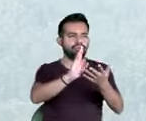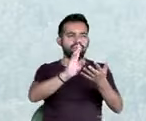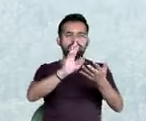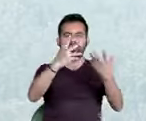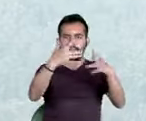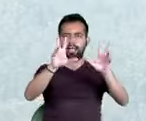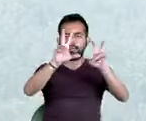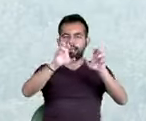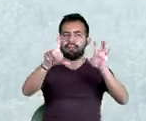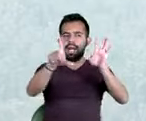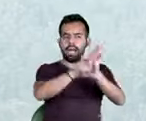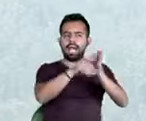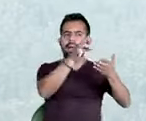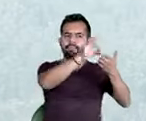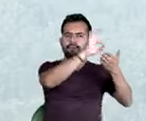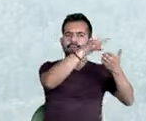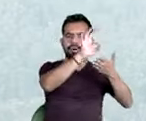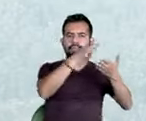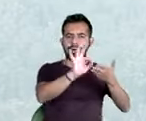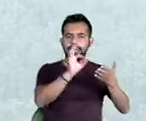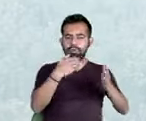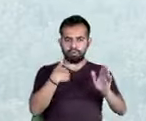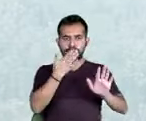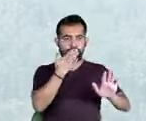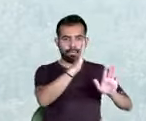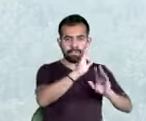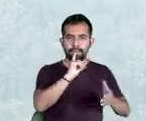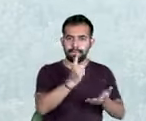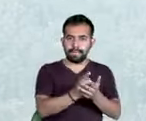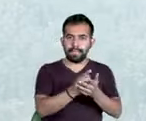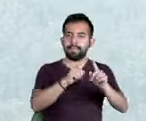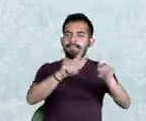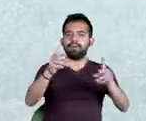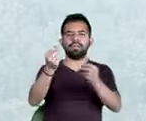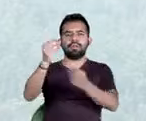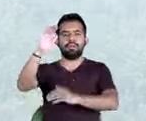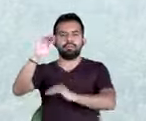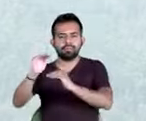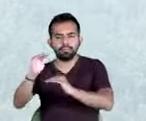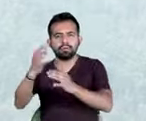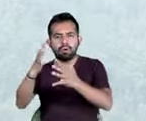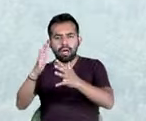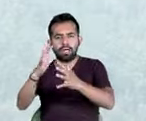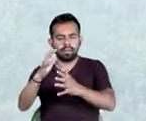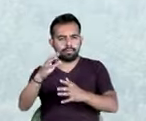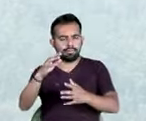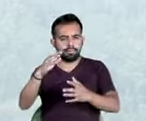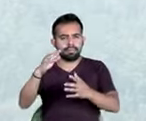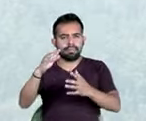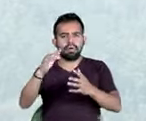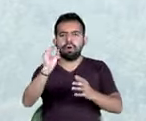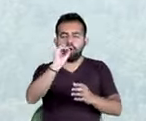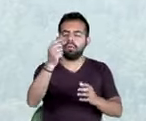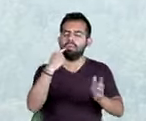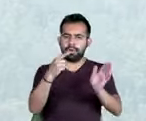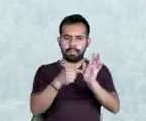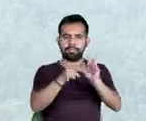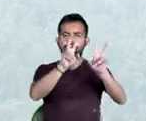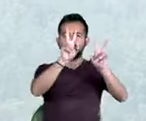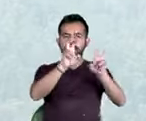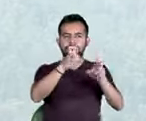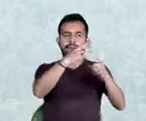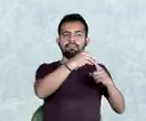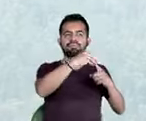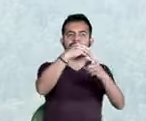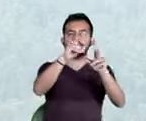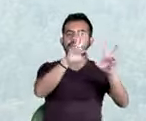peso y que casi desaparezca la unidad regula tu barrio. No sé si es claro lo que quiero decir. si nosotros vamos a tener un tema de prioridad